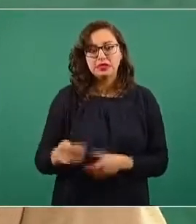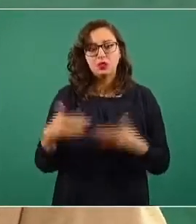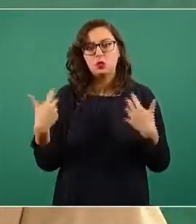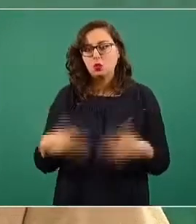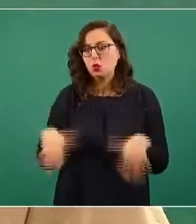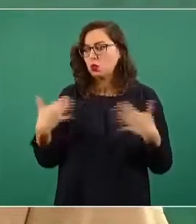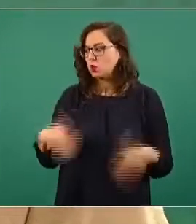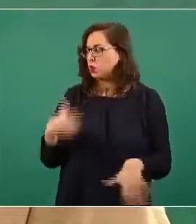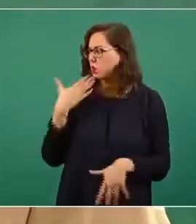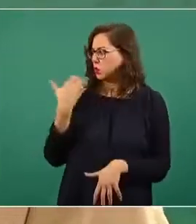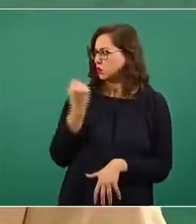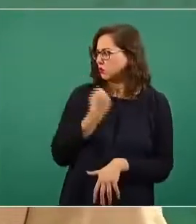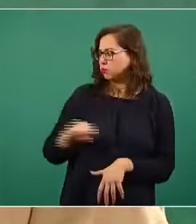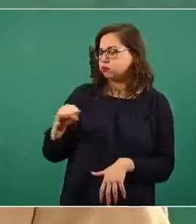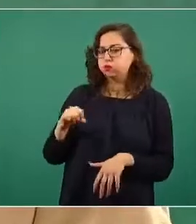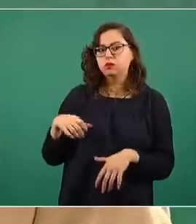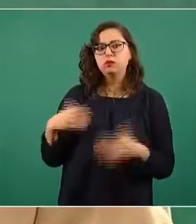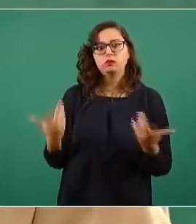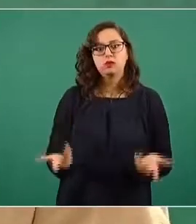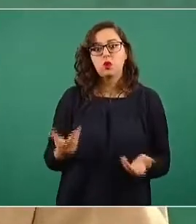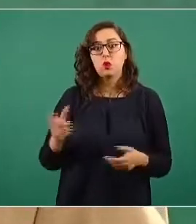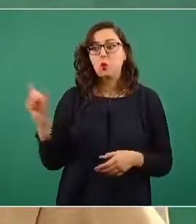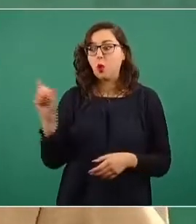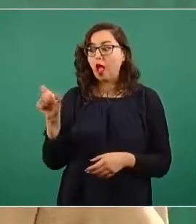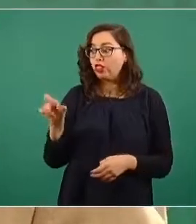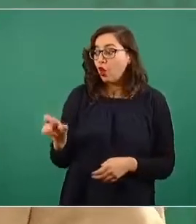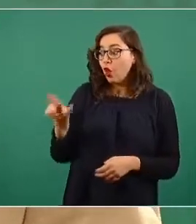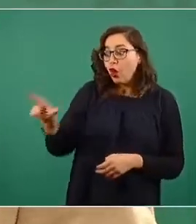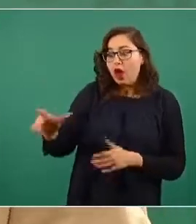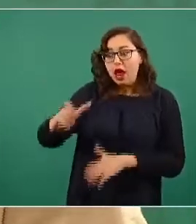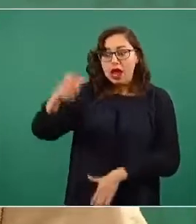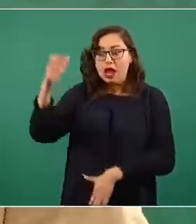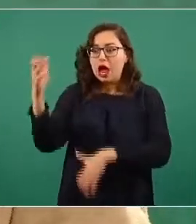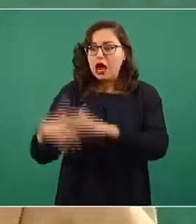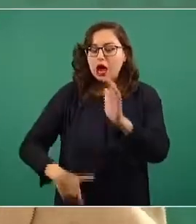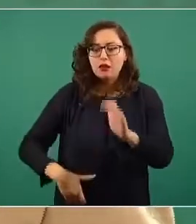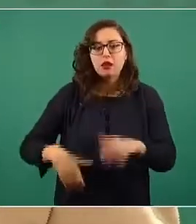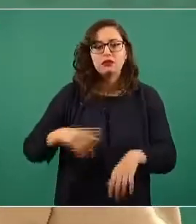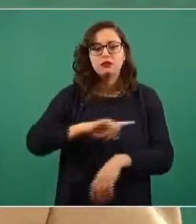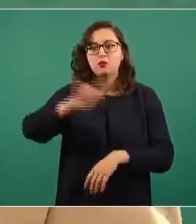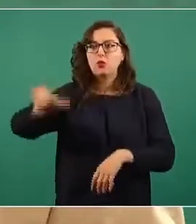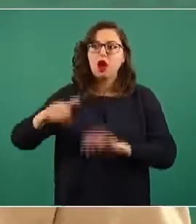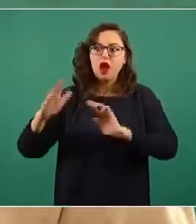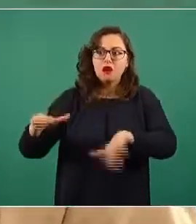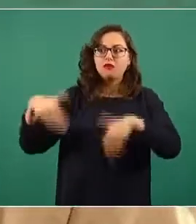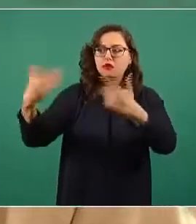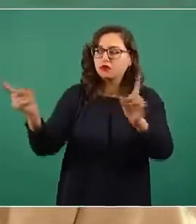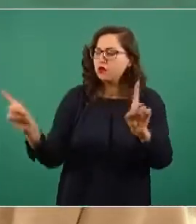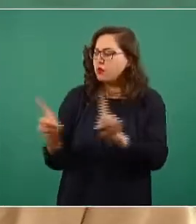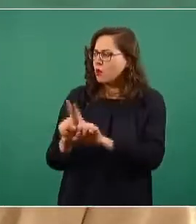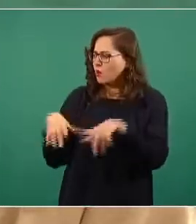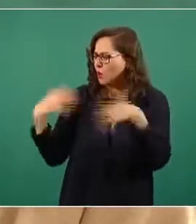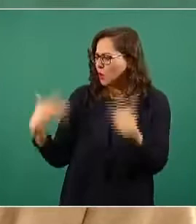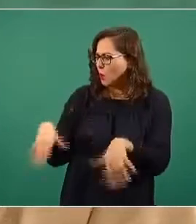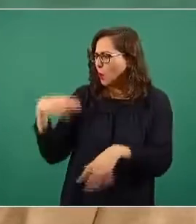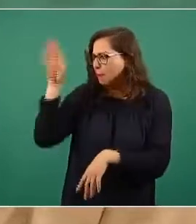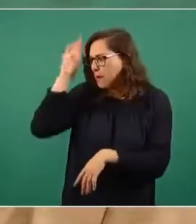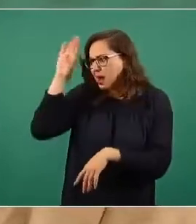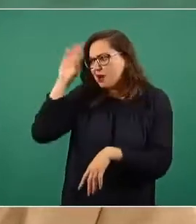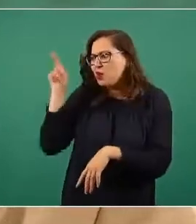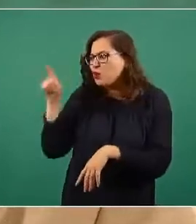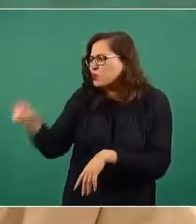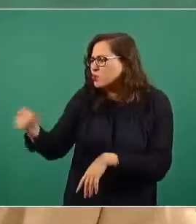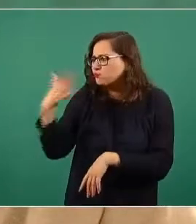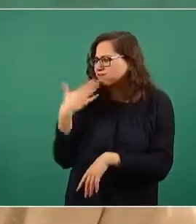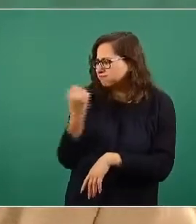se lo dije cuando salí: ay, Alejandro, tienes el conocimiento histórico de lo que pasó con los triquis, porque así es,